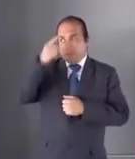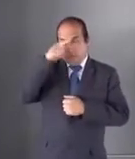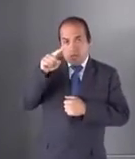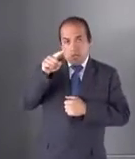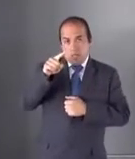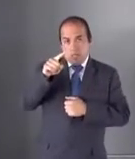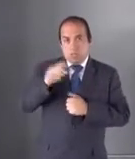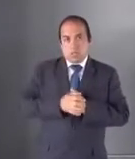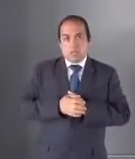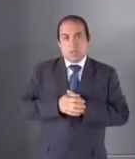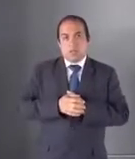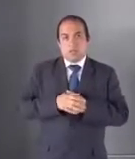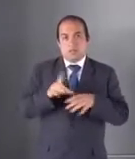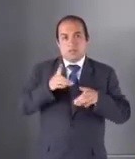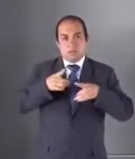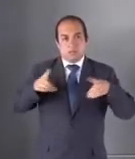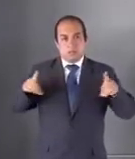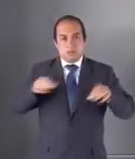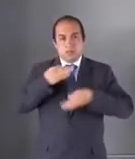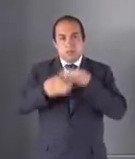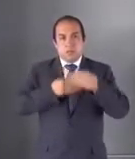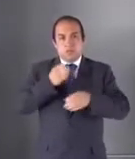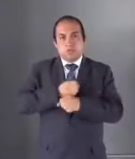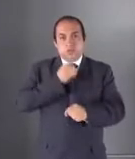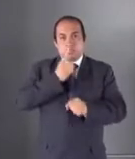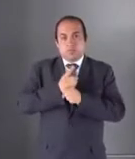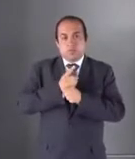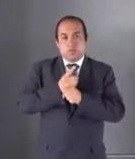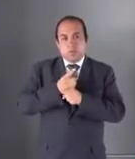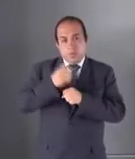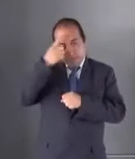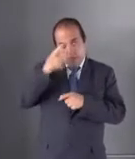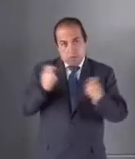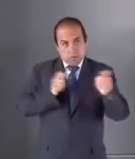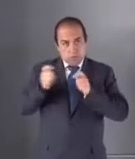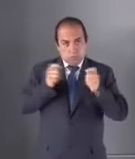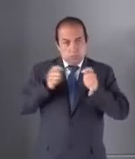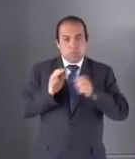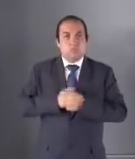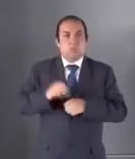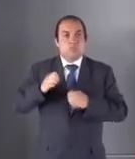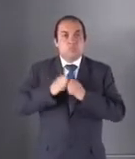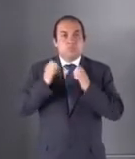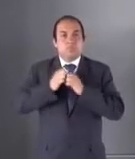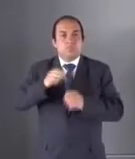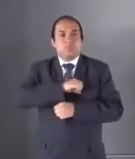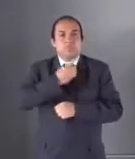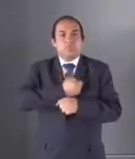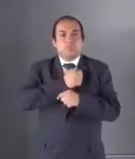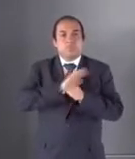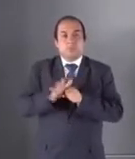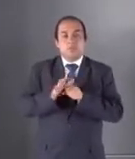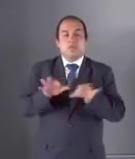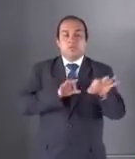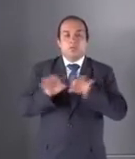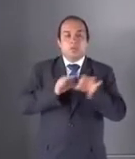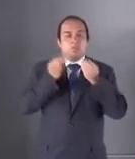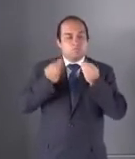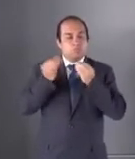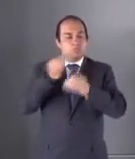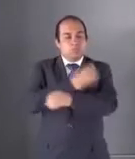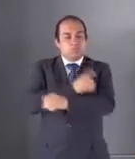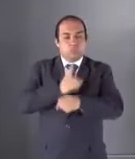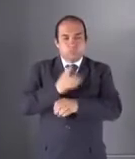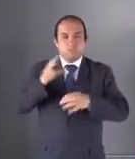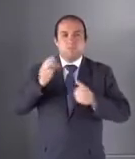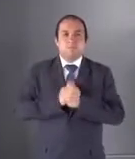desarrollar todas las acciones de control de la pandemia. Realmente ha sido un trabajo de mucha, mucha coordinación. Ustedes